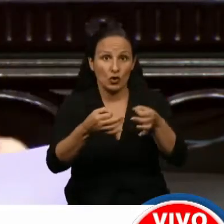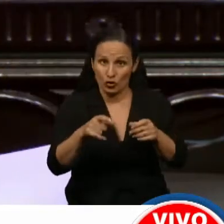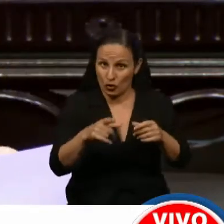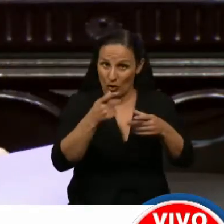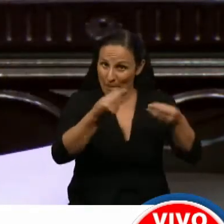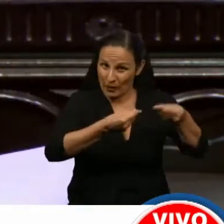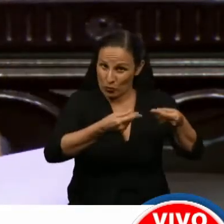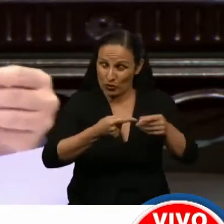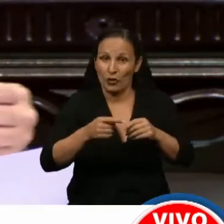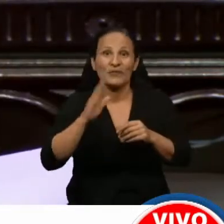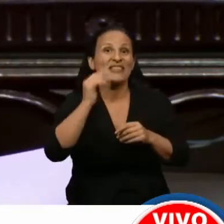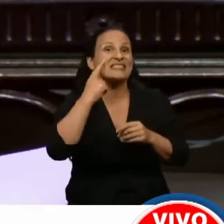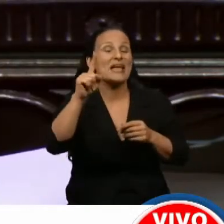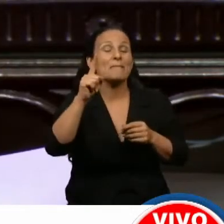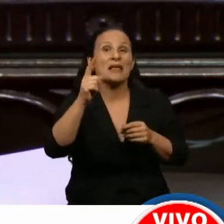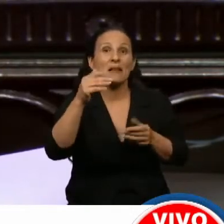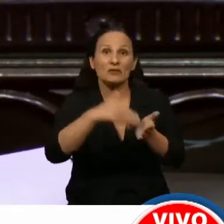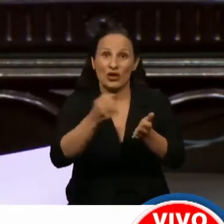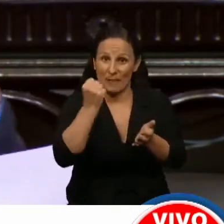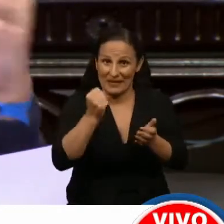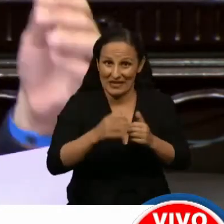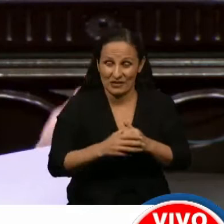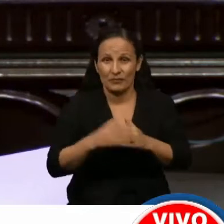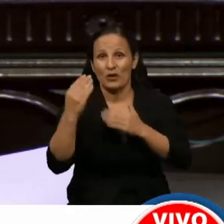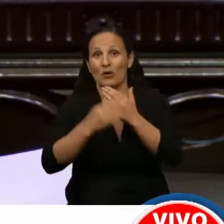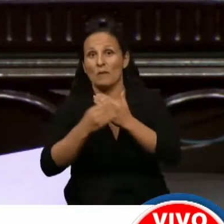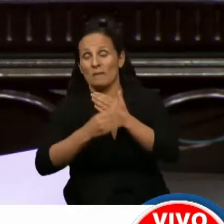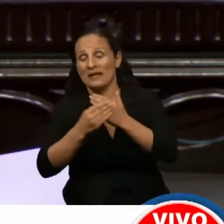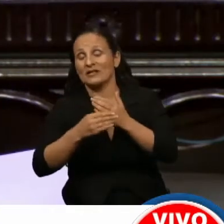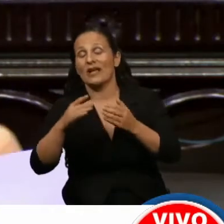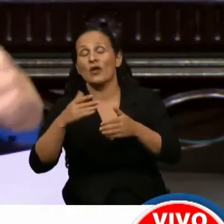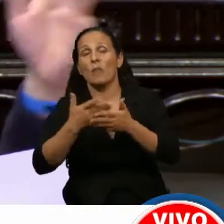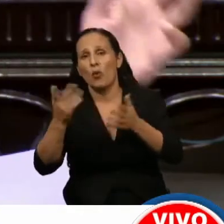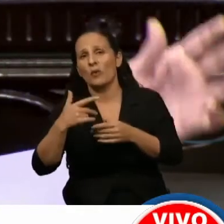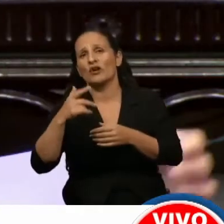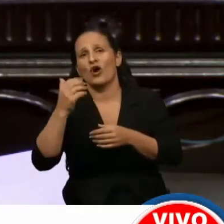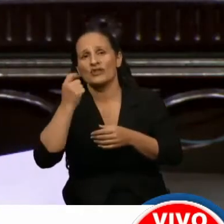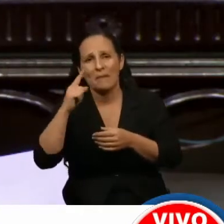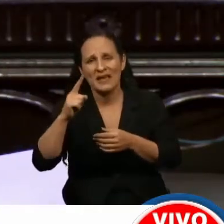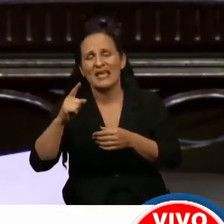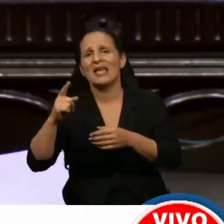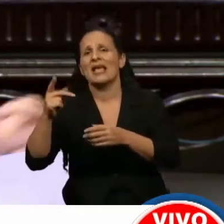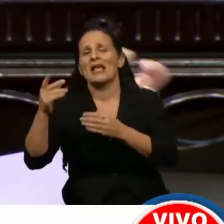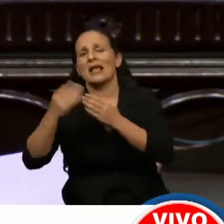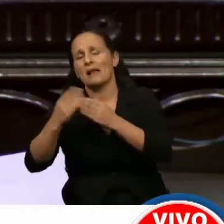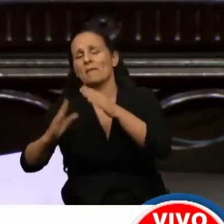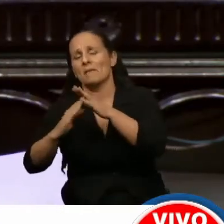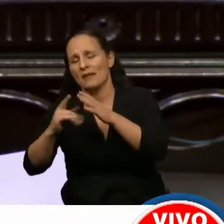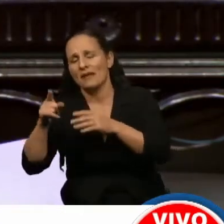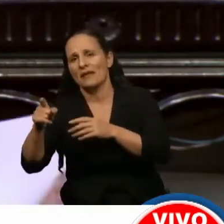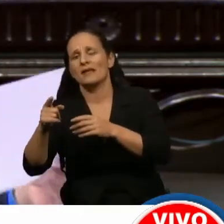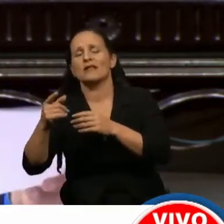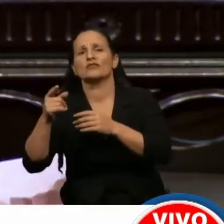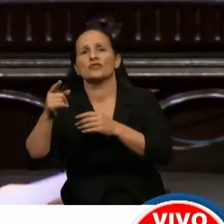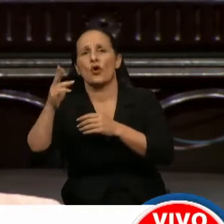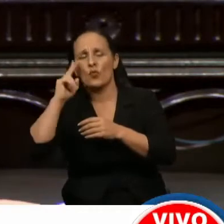son números del presupuesto, 16.000 millones de pesos. El Ministerio Público 6.000, Jefatura de Gabinete de Ministros 9.000.